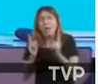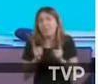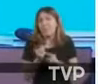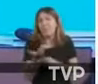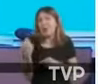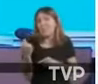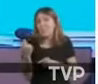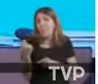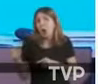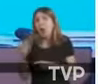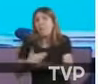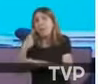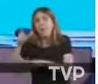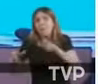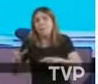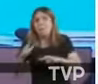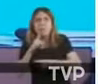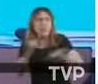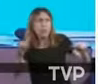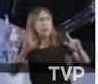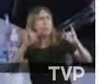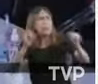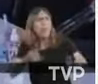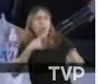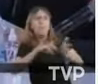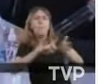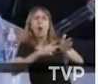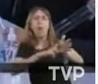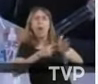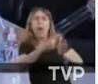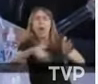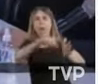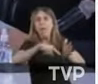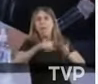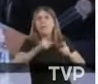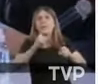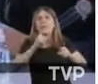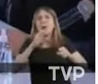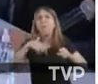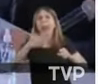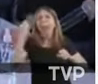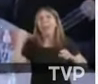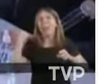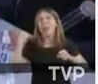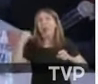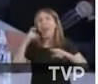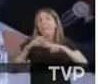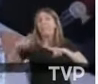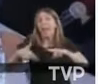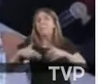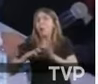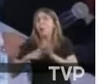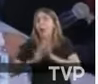reciente, reconoció buena parte de los problemas con el programa anterior. A veces las cosas se alargan